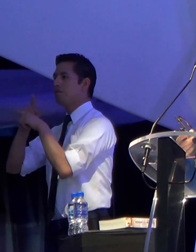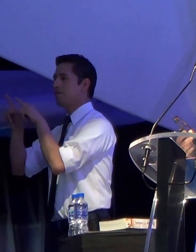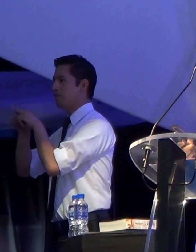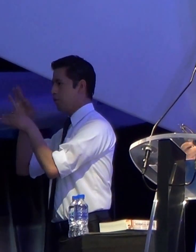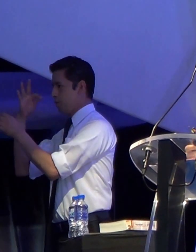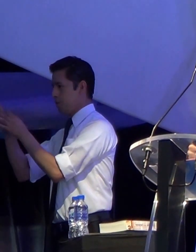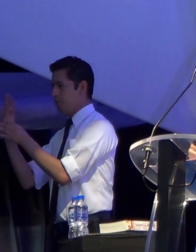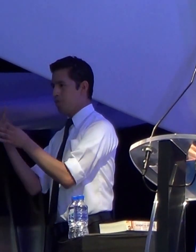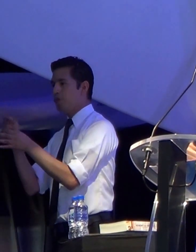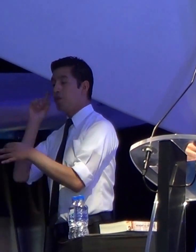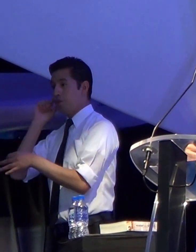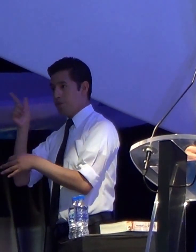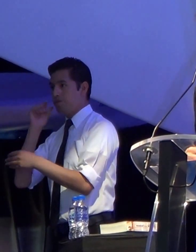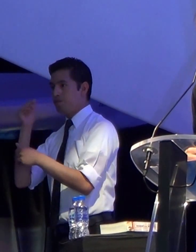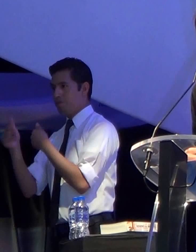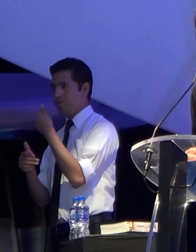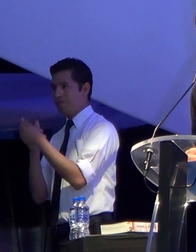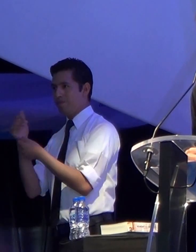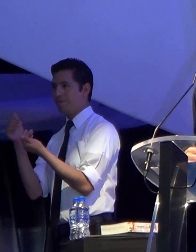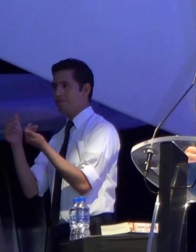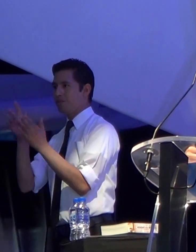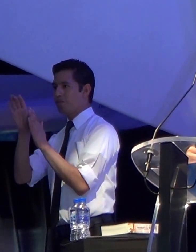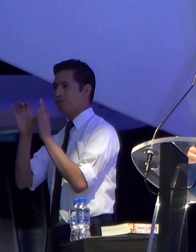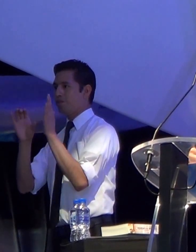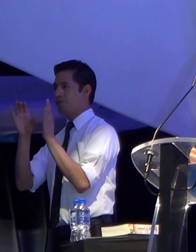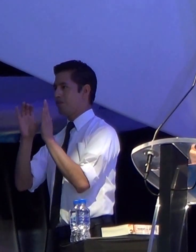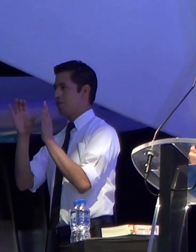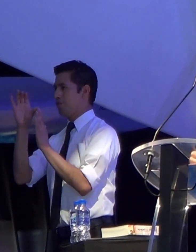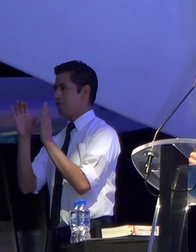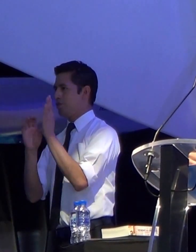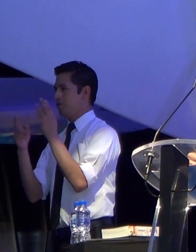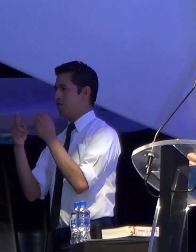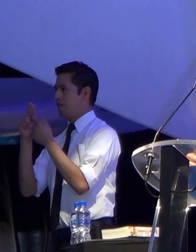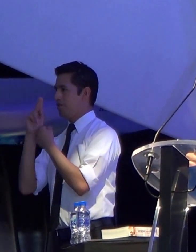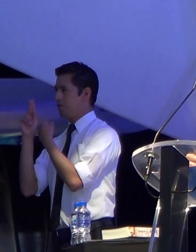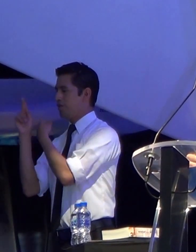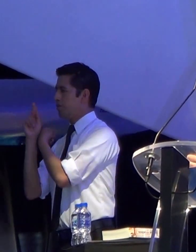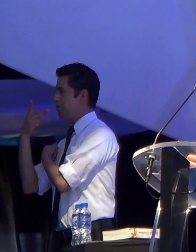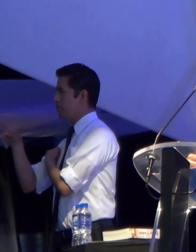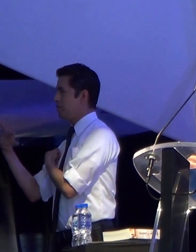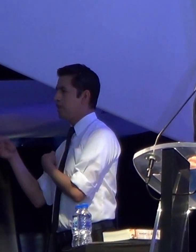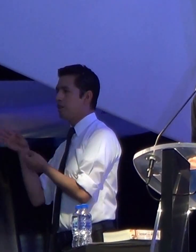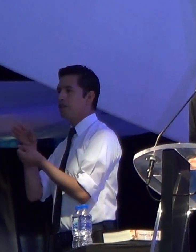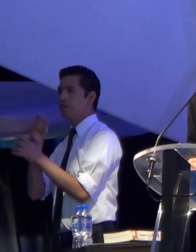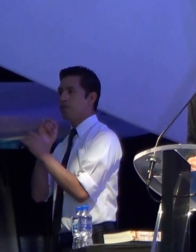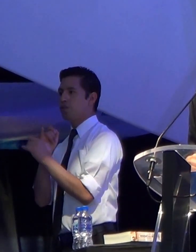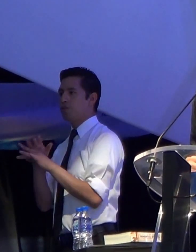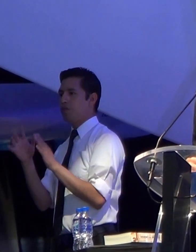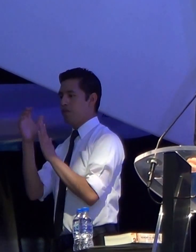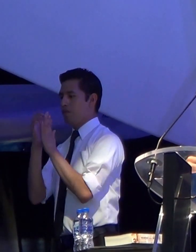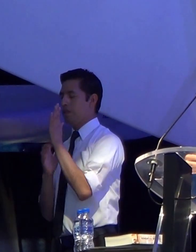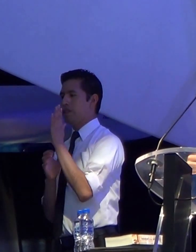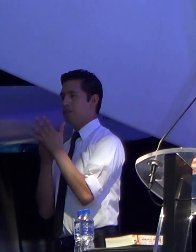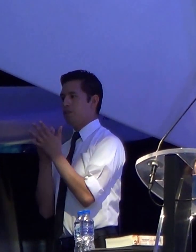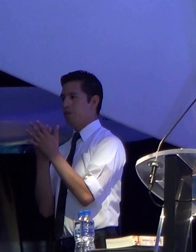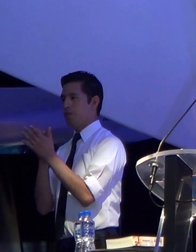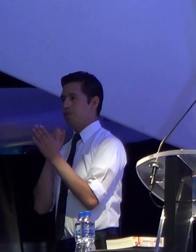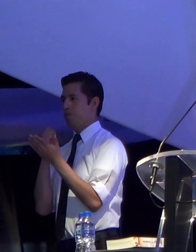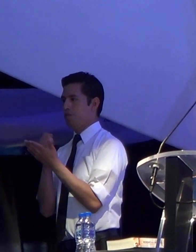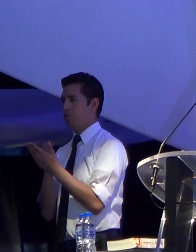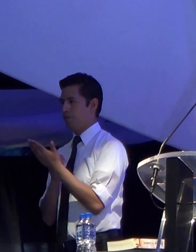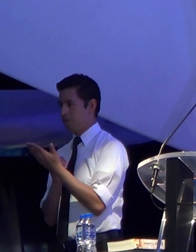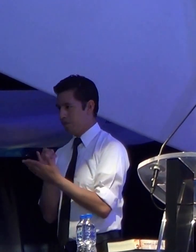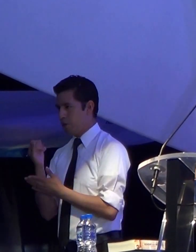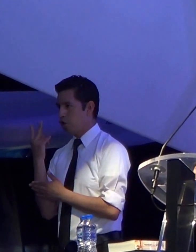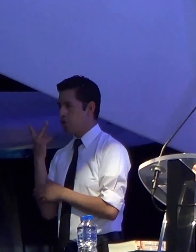que ojalá puedan ser aplicados en las constituciones nacionales. El texto está ya casi por ser definido, lo hemos trabajado en estos dos